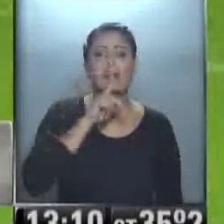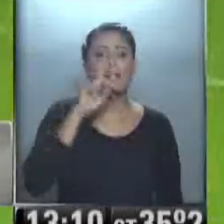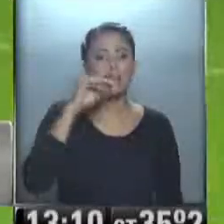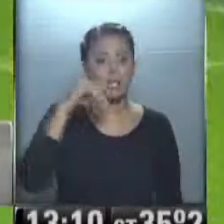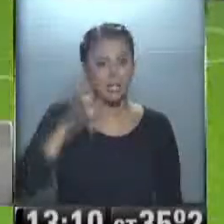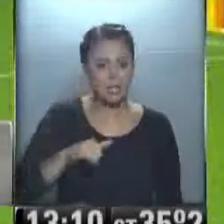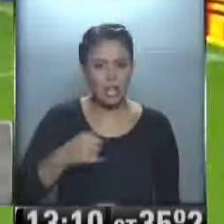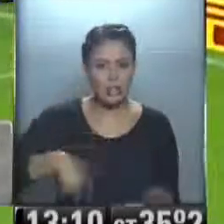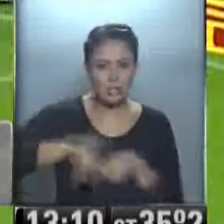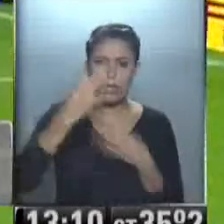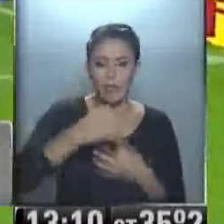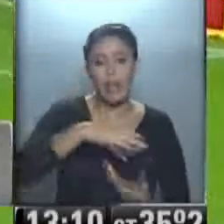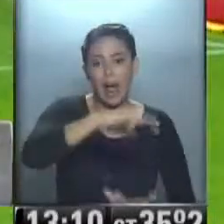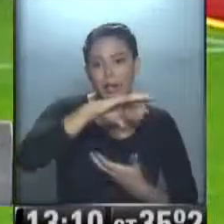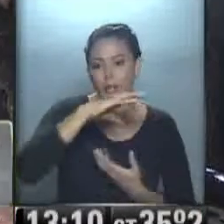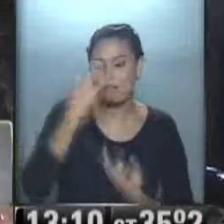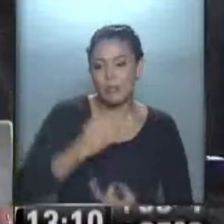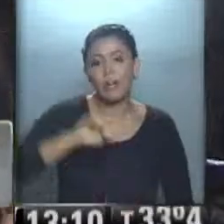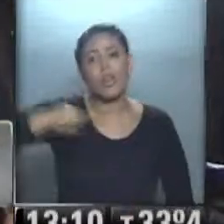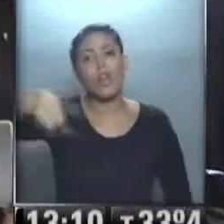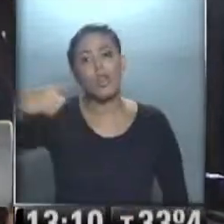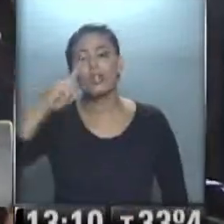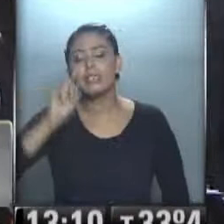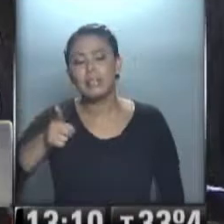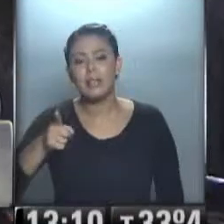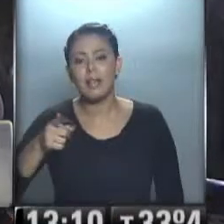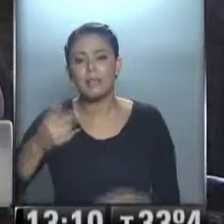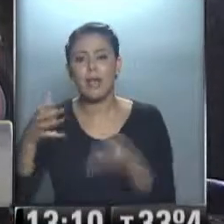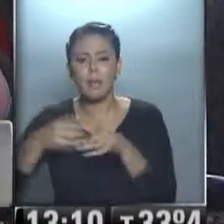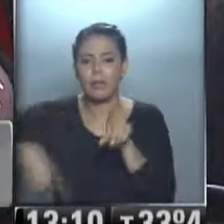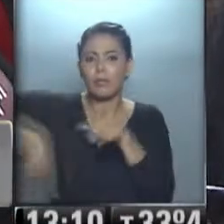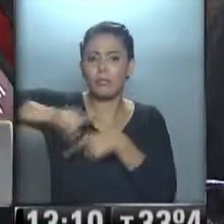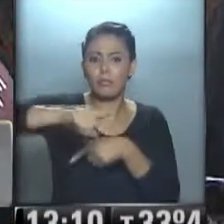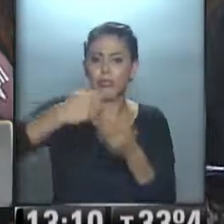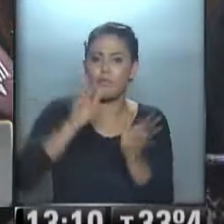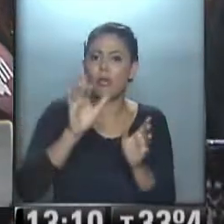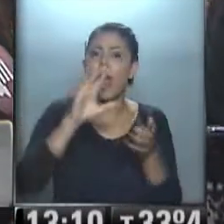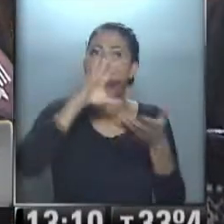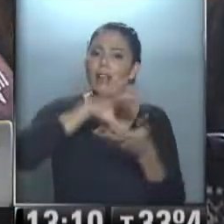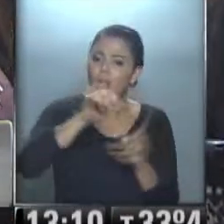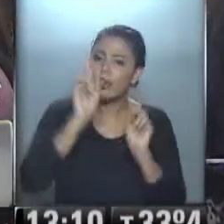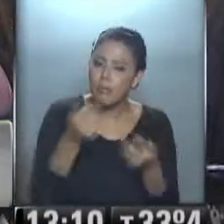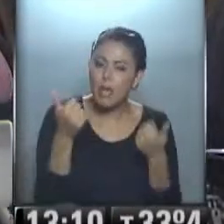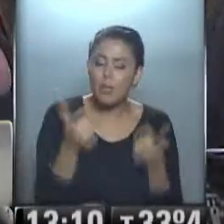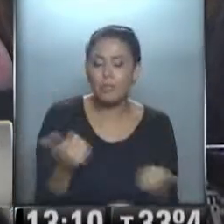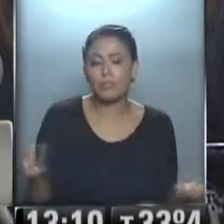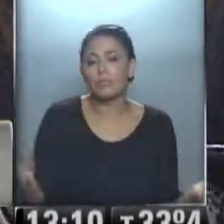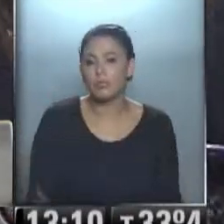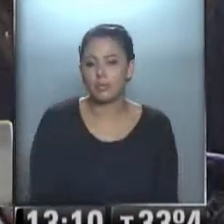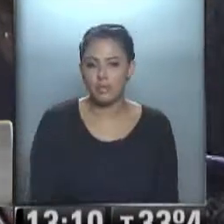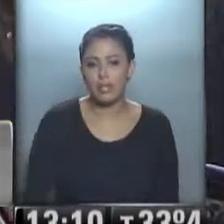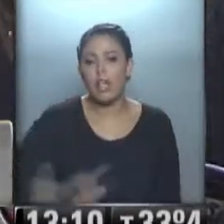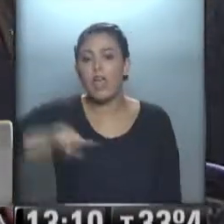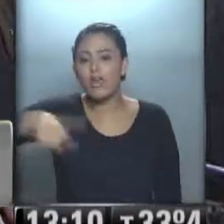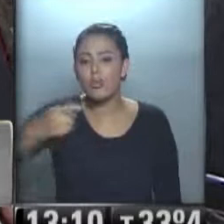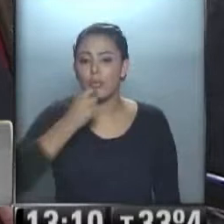rápido, estuvo bien el arquero. La de Carlitos se recuperó la pelota arriba, se abrió, estuvo bien el arquero. Así que quizás en alguna